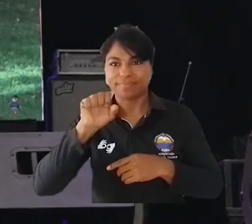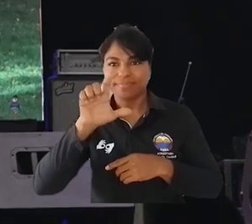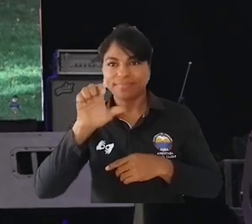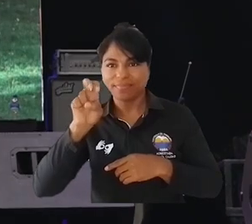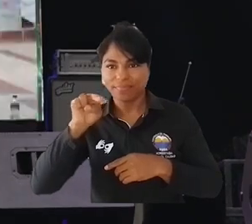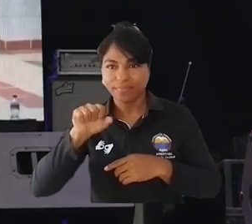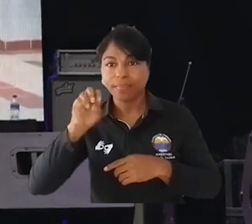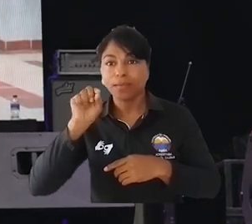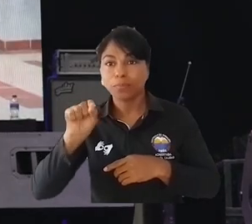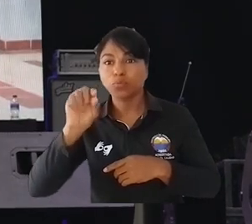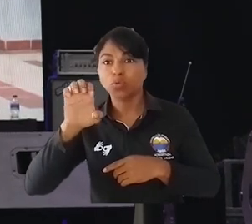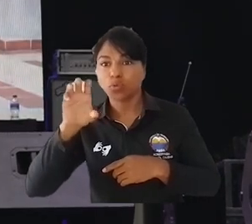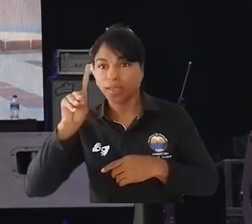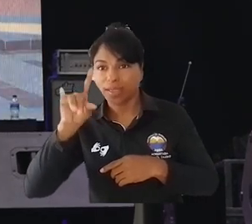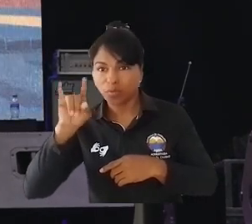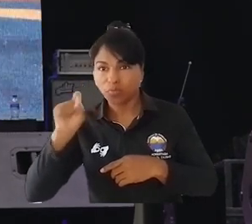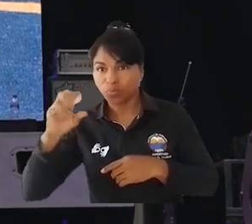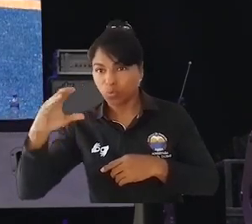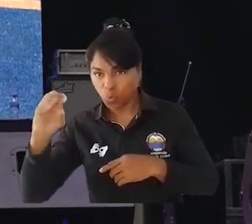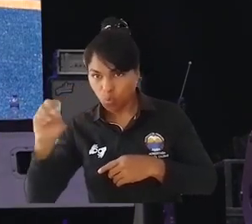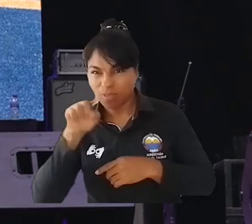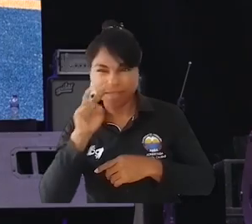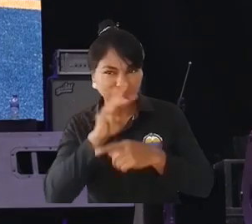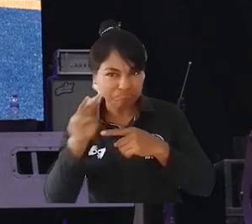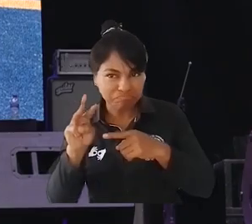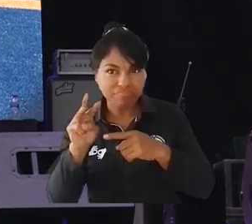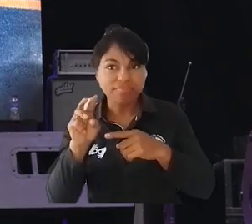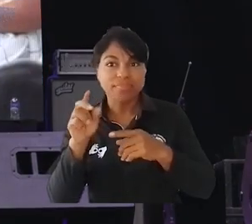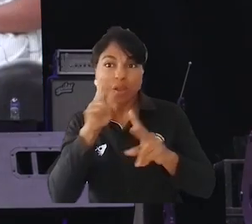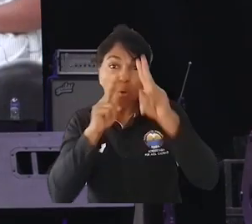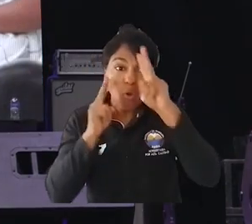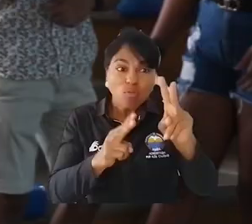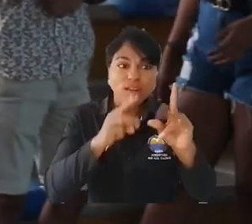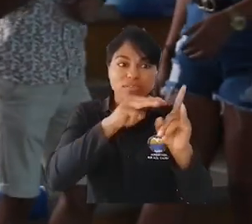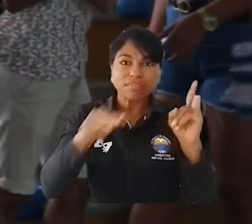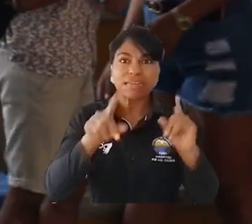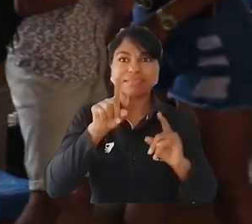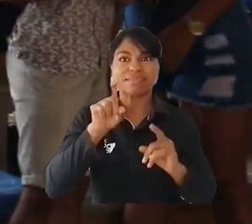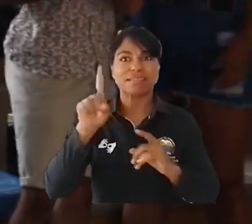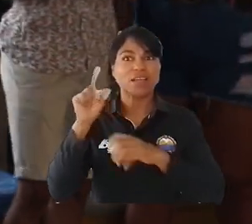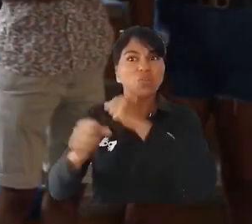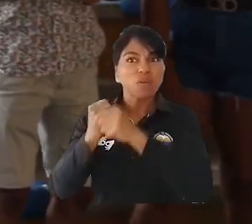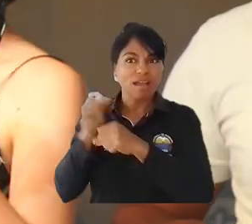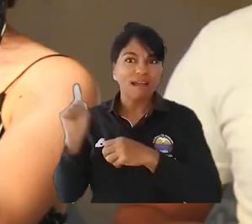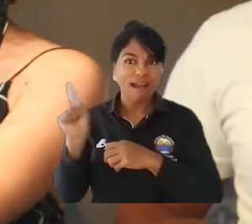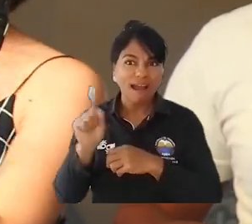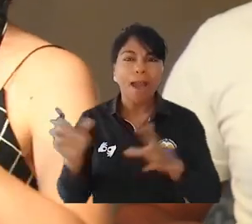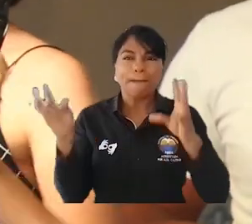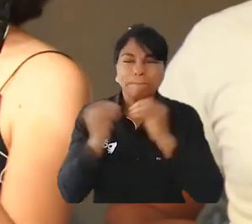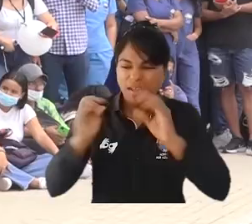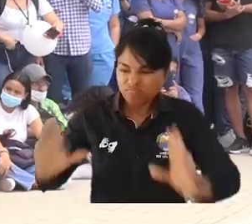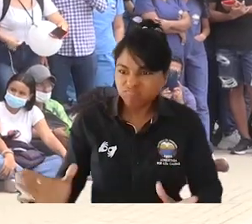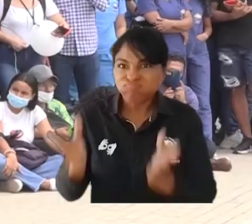www.unimagdalena.edu.co, no solo constituye un homenaje a la alma mater por sus 61 años de misión educativa, sino la oportunidad para enaltecer el valor